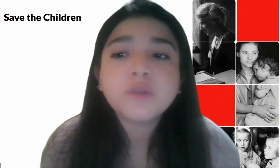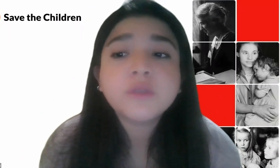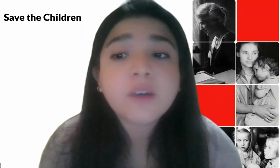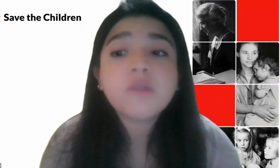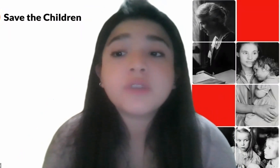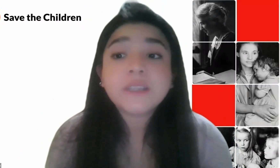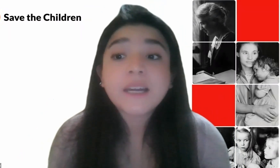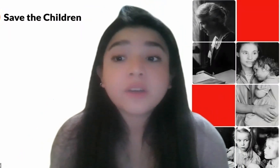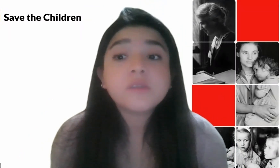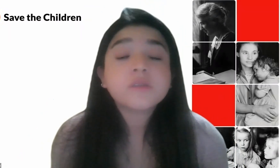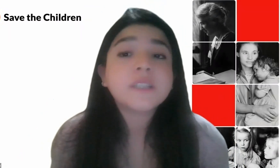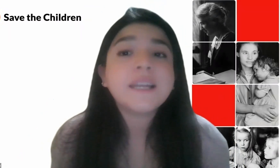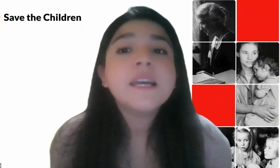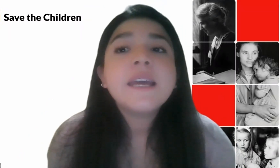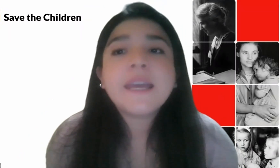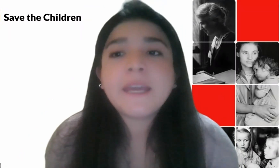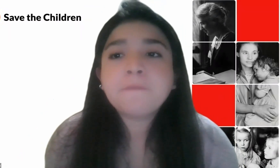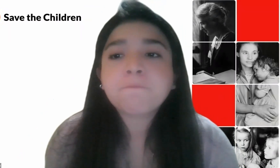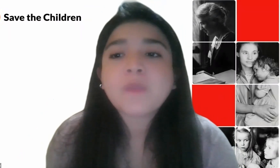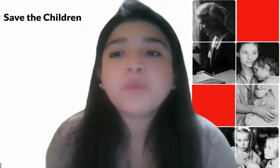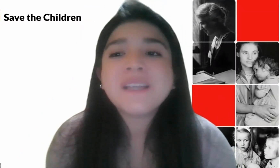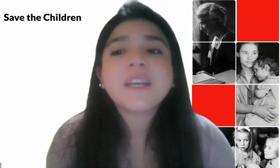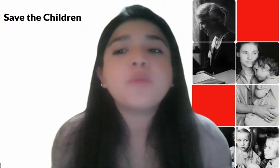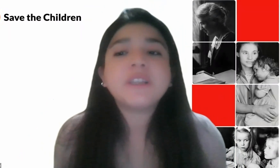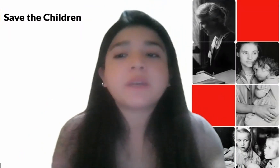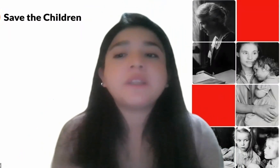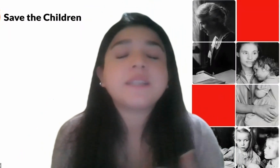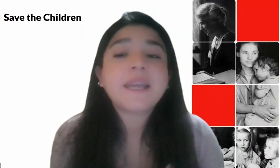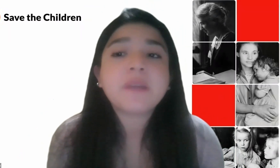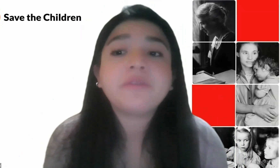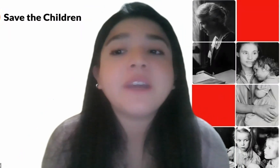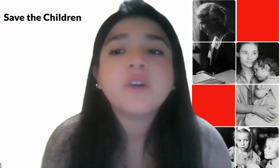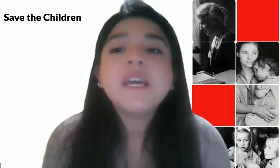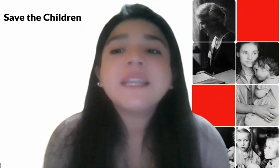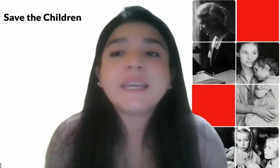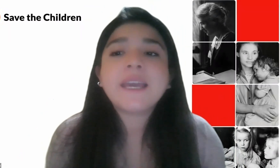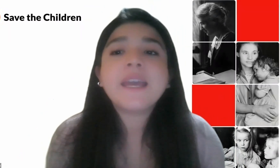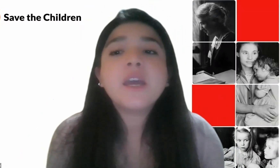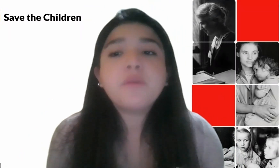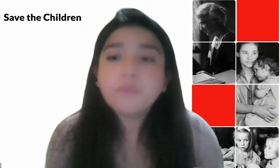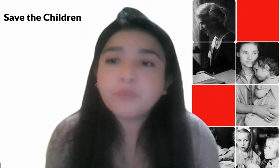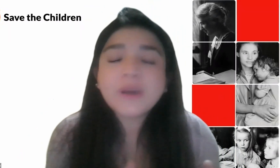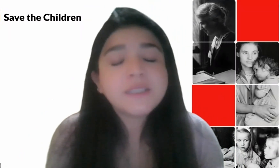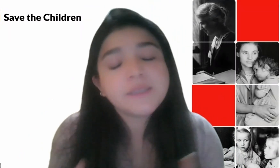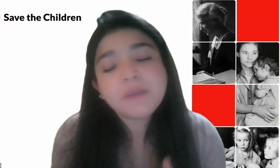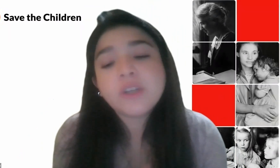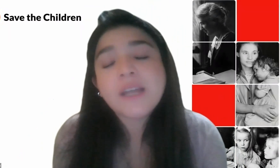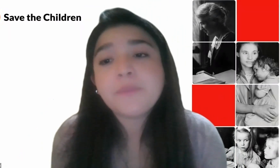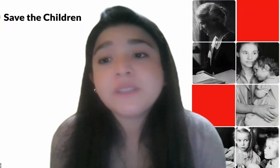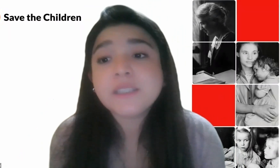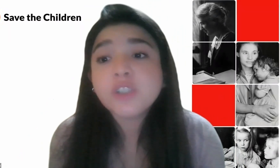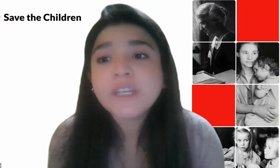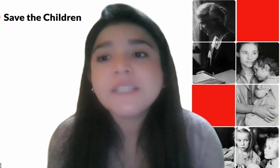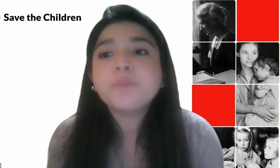ejemplo, si es un voluntariado comunitario o social, puede ser como intermitente. ¿A qué me refiero? De que puedes seguir viendo